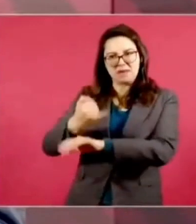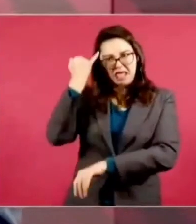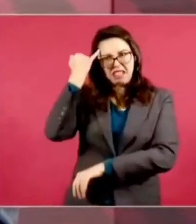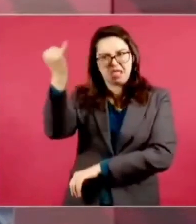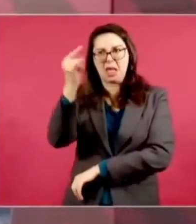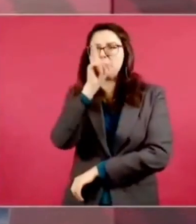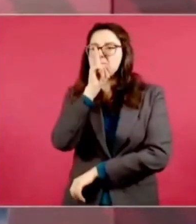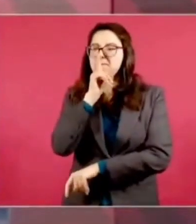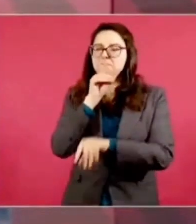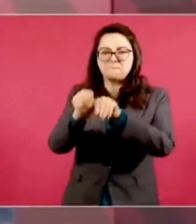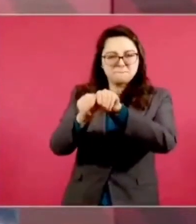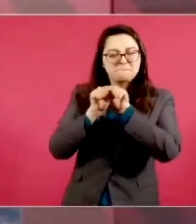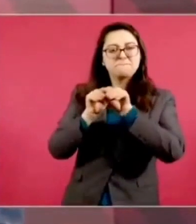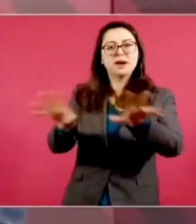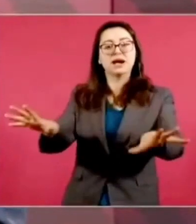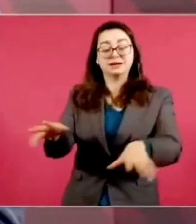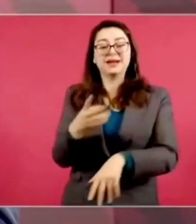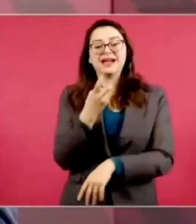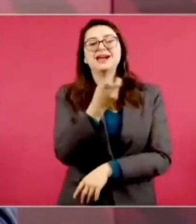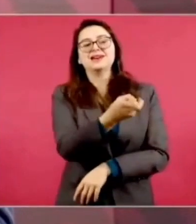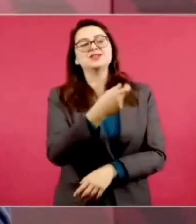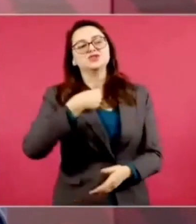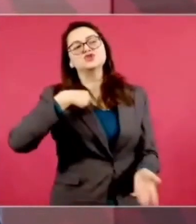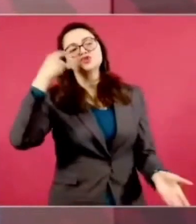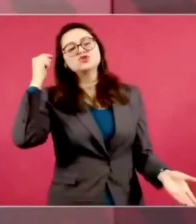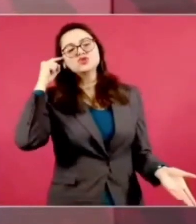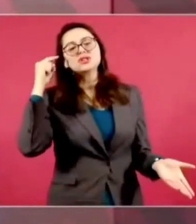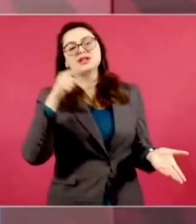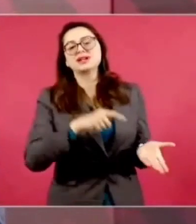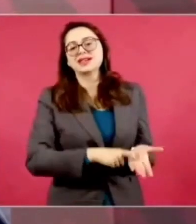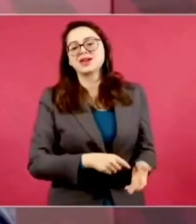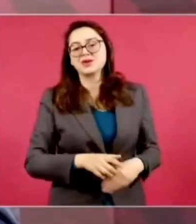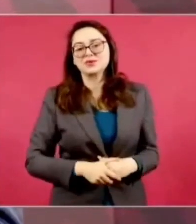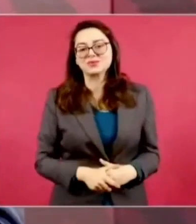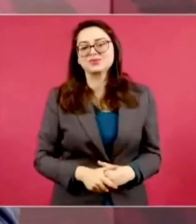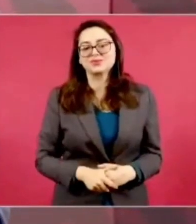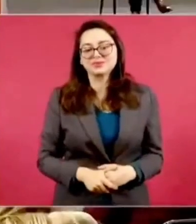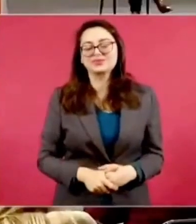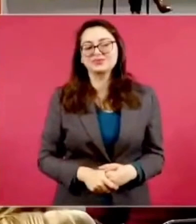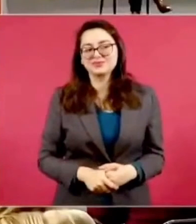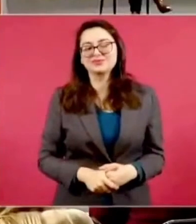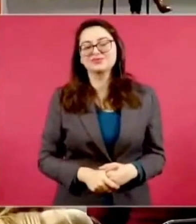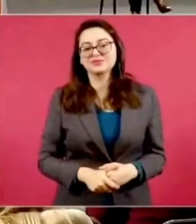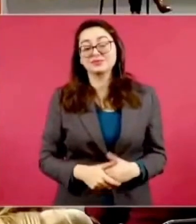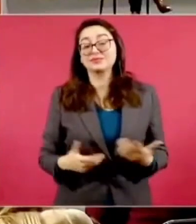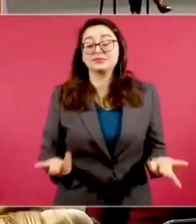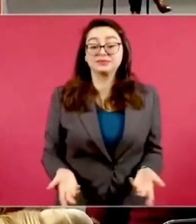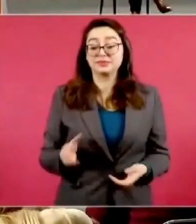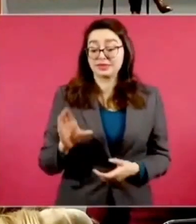el CISEN, para también los jóvenes, es,